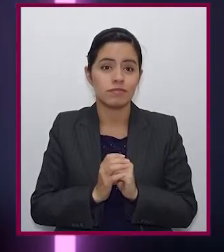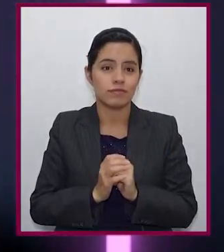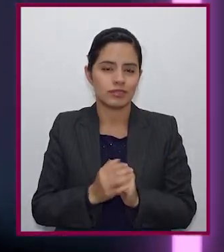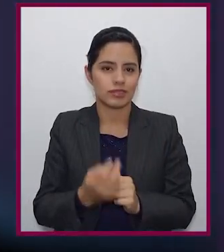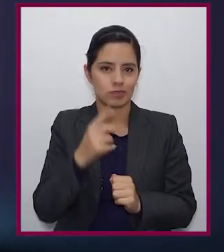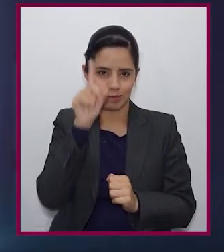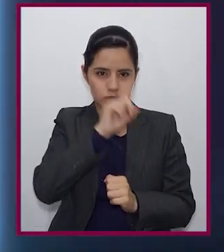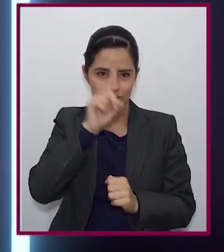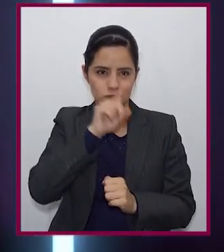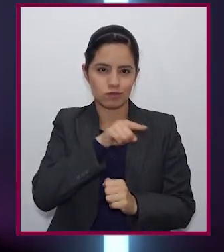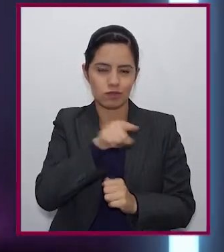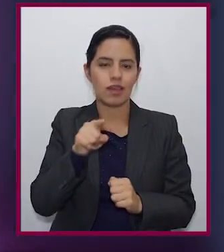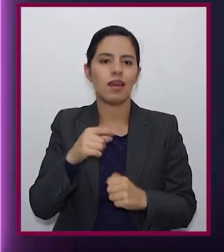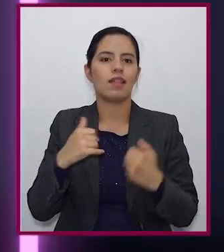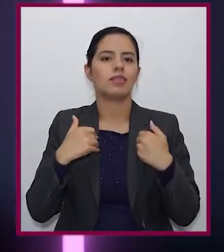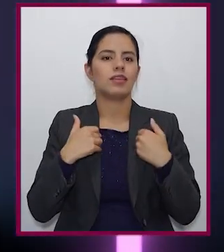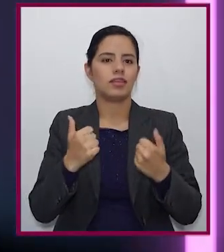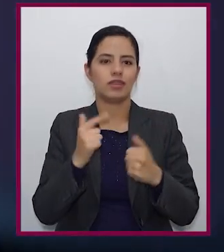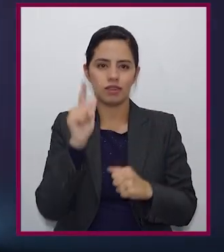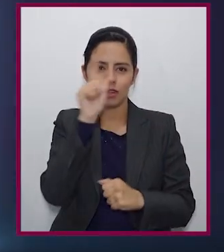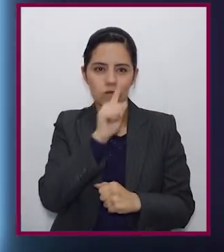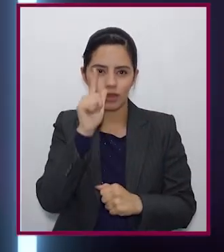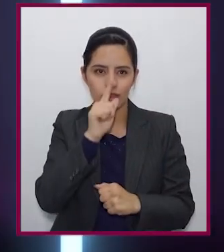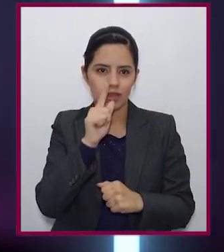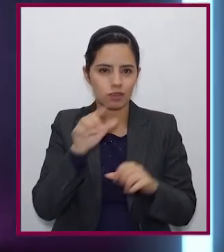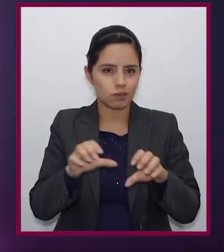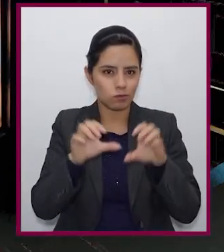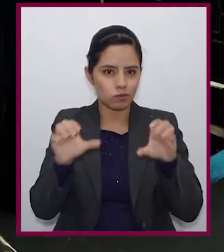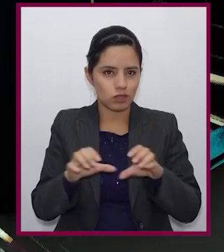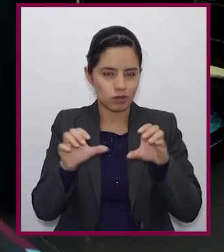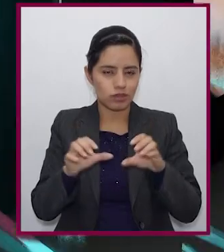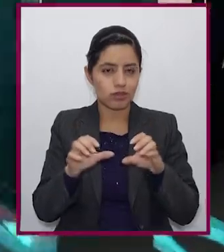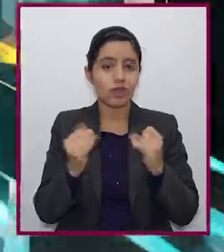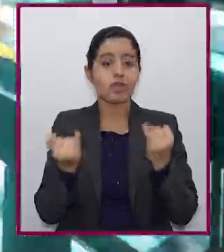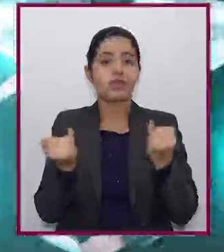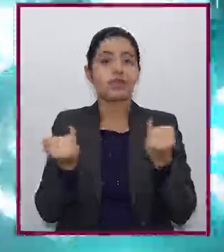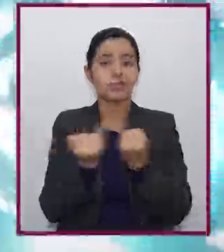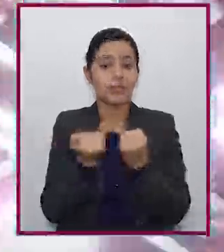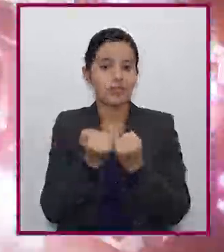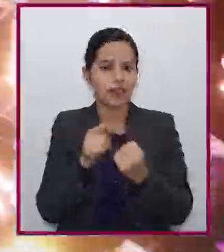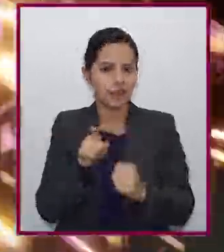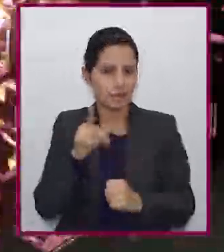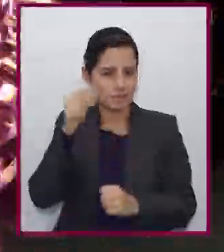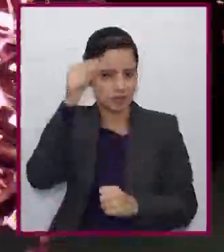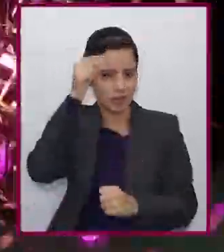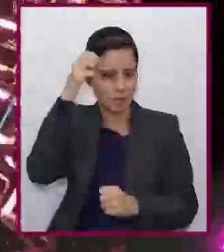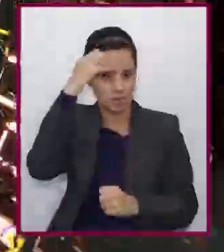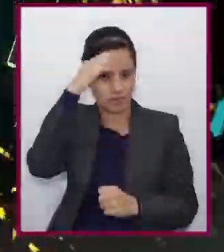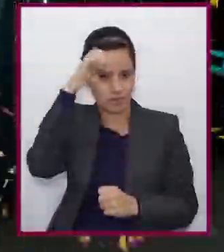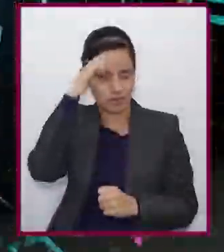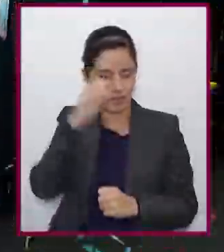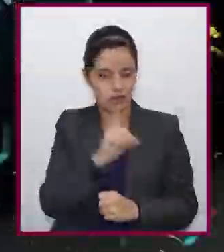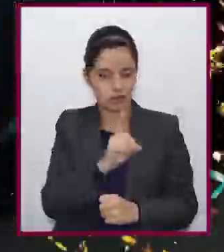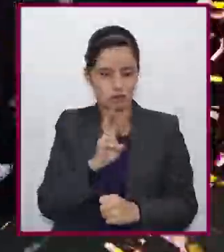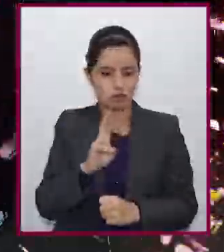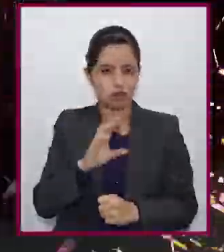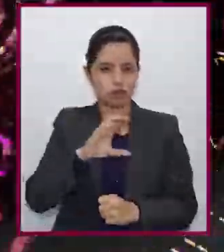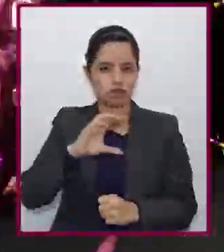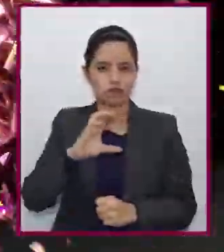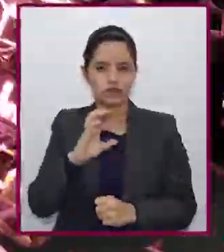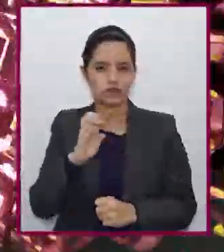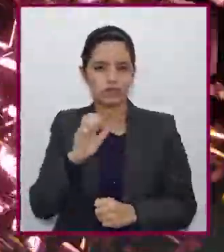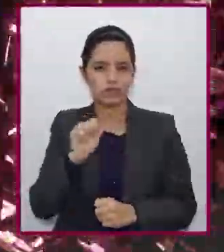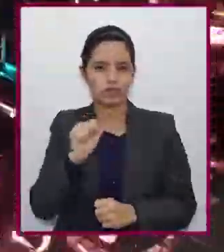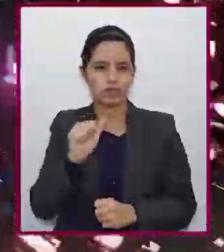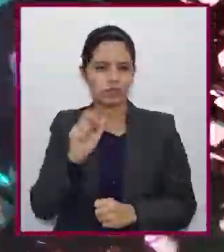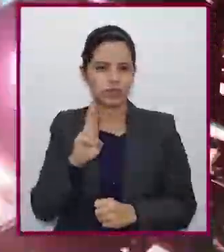nuestro tutorial, me será más fácil entender el lenguaje de las computadoras. Y también gracias a nuestro especialista de hoy, el Dr. César